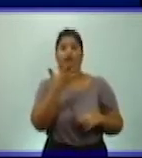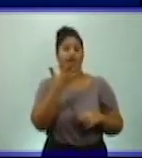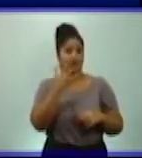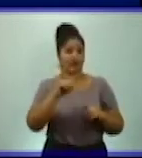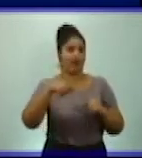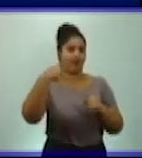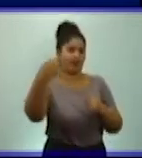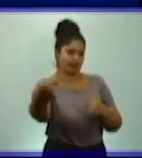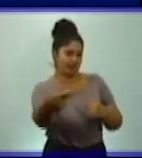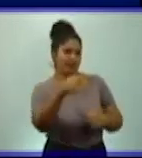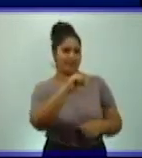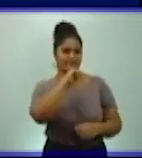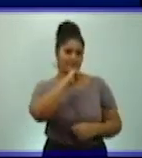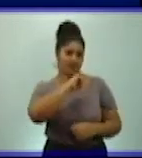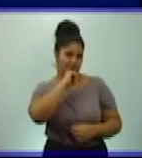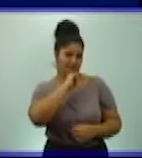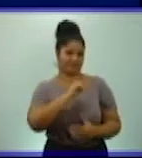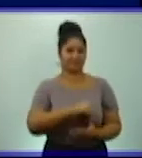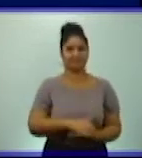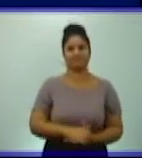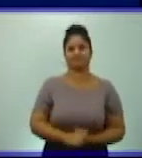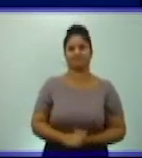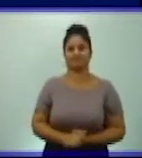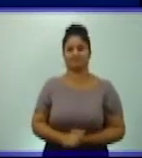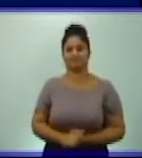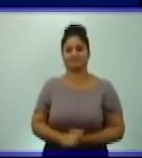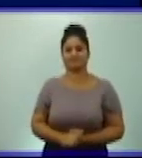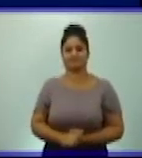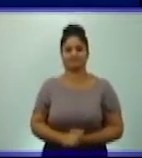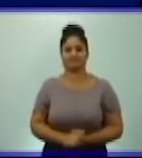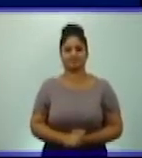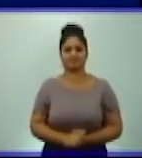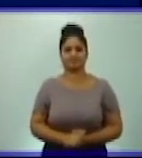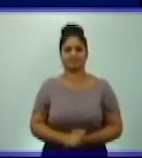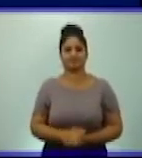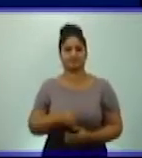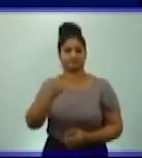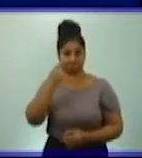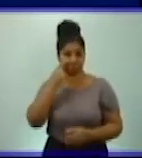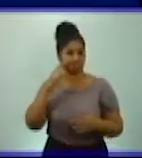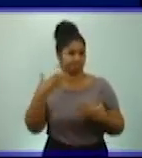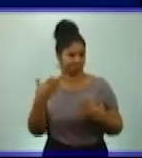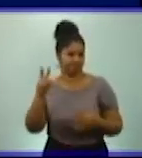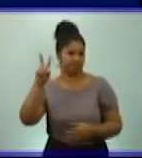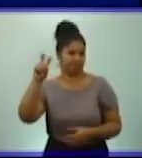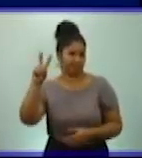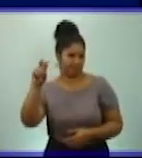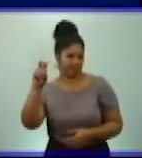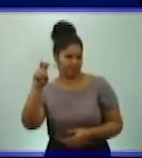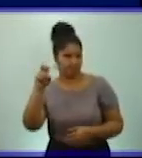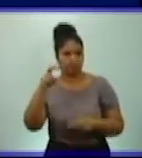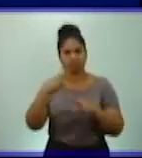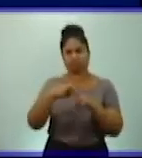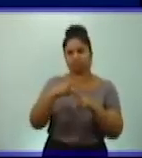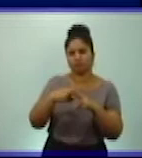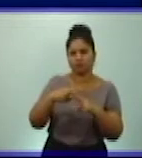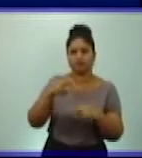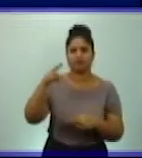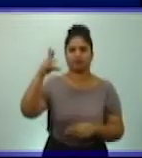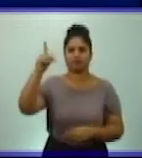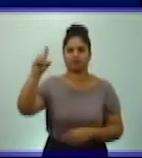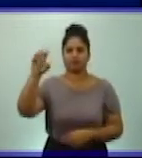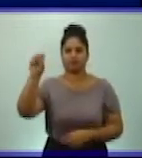Fíjense qué forma verbal, destilar. Destilar, que también es un proceso